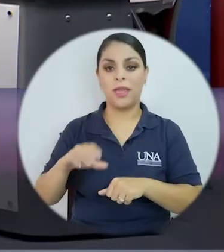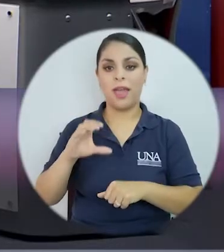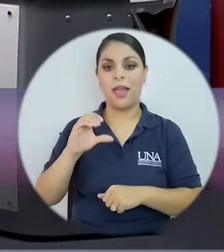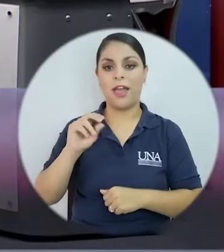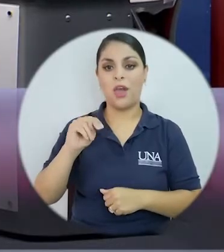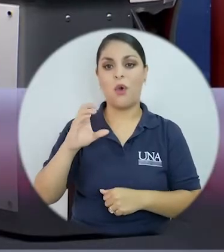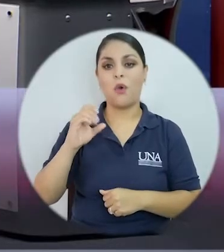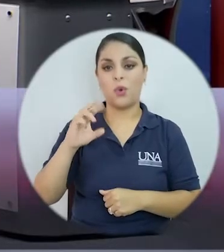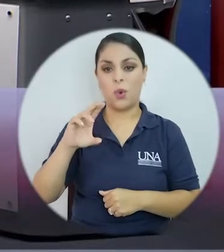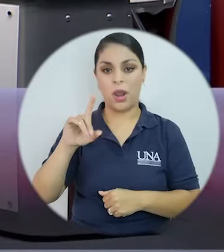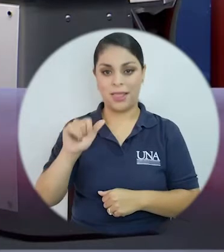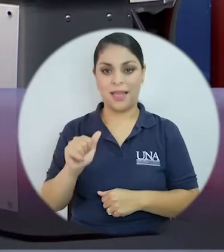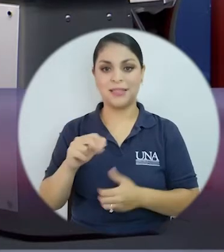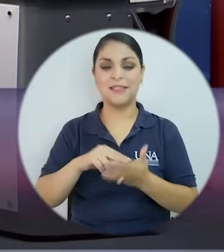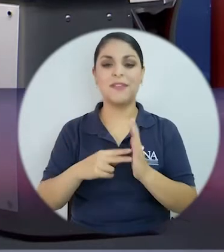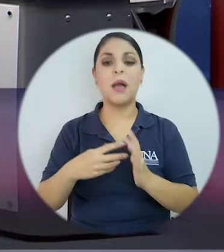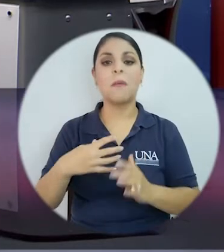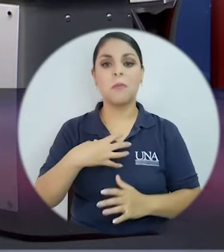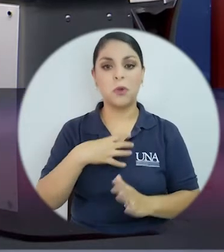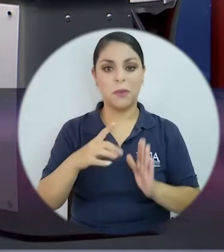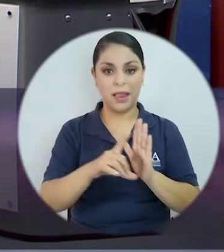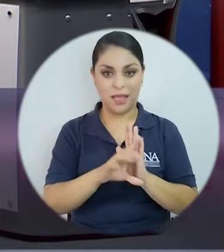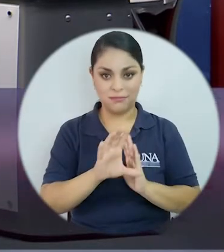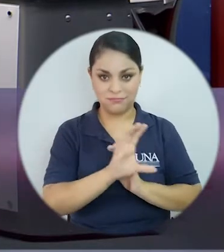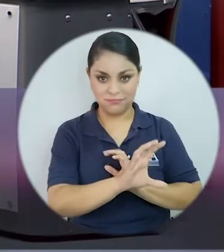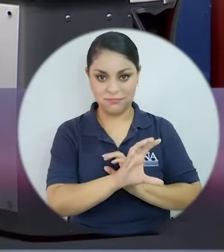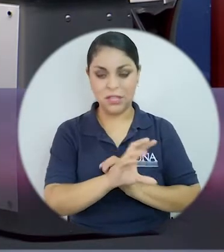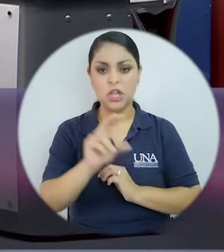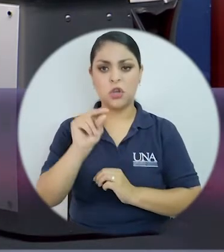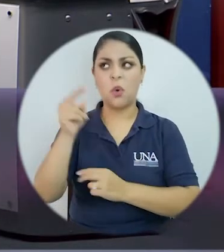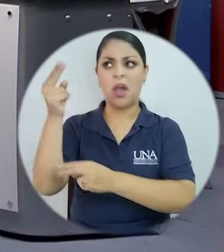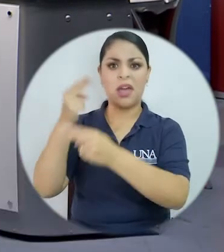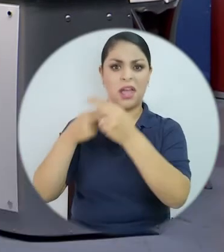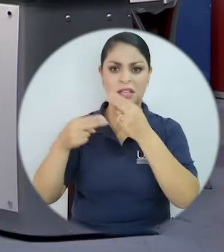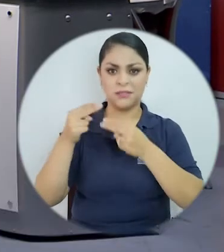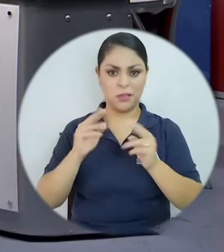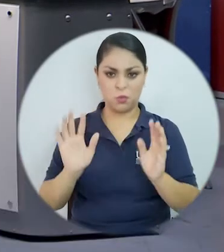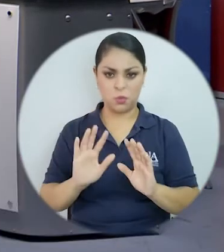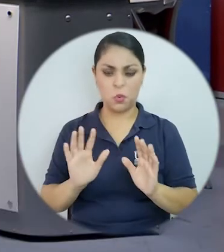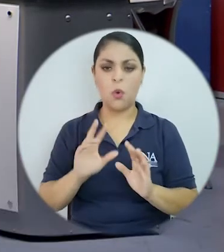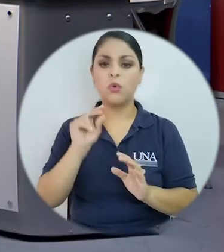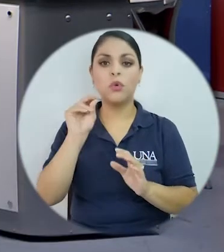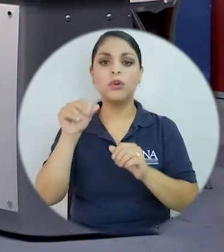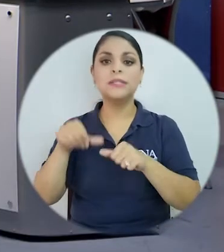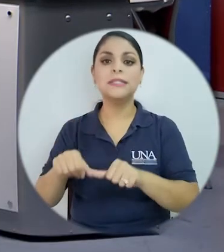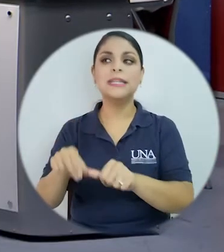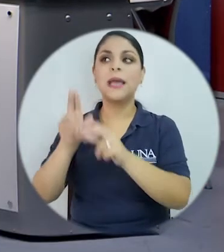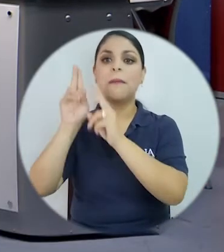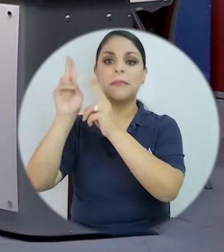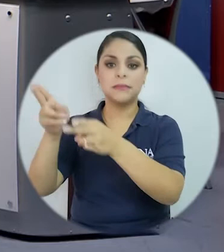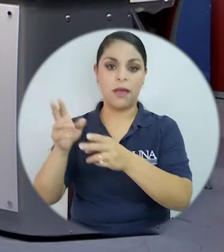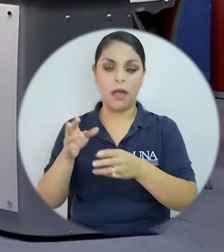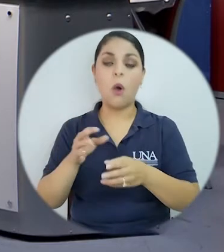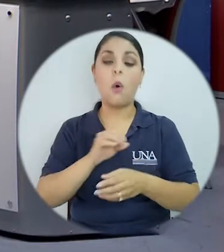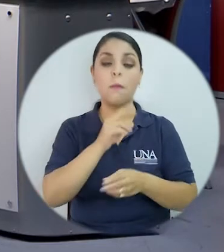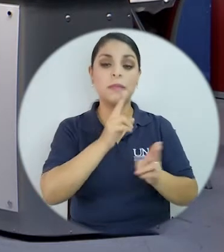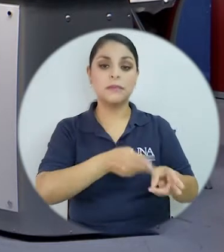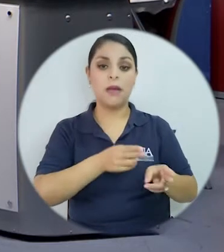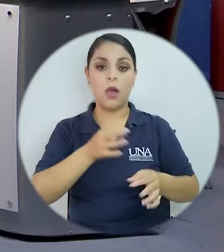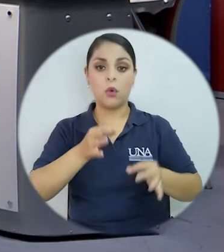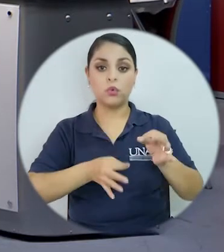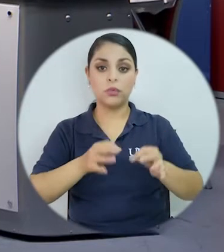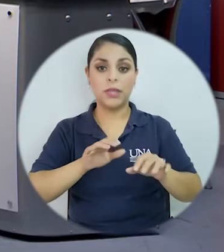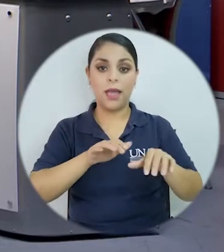la idea de que habían creado su propia ley. No la heredaron, no continuó la Constitución de